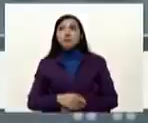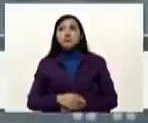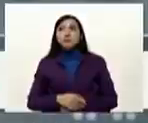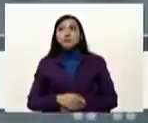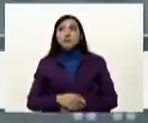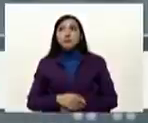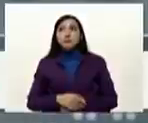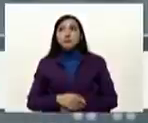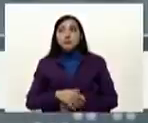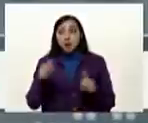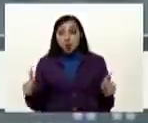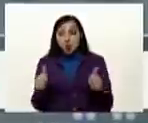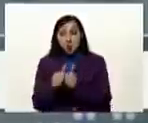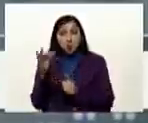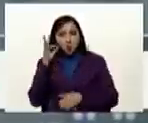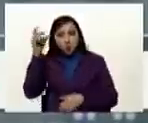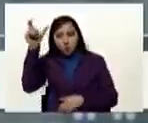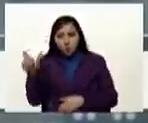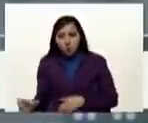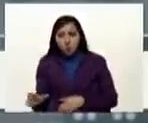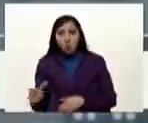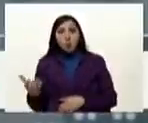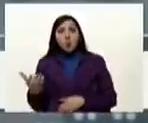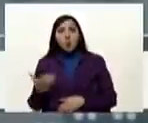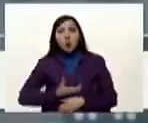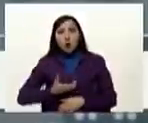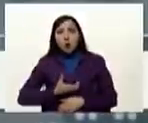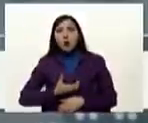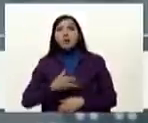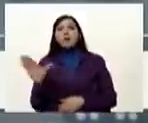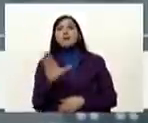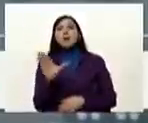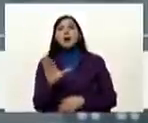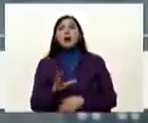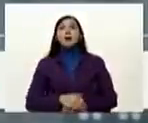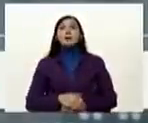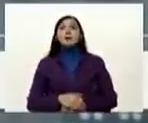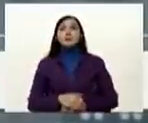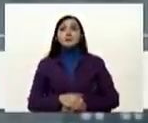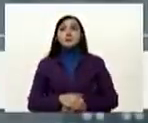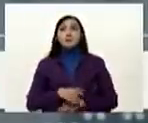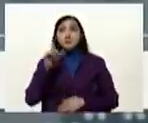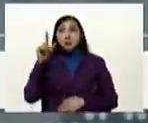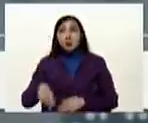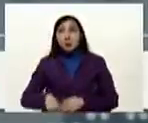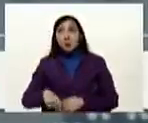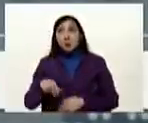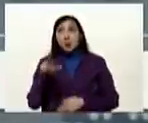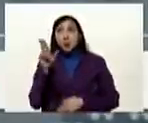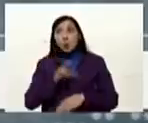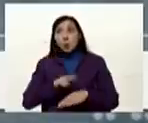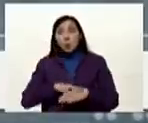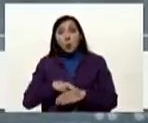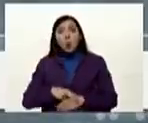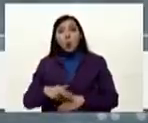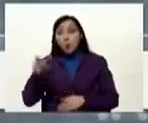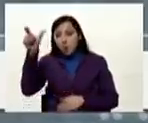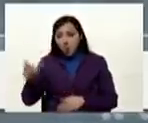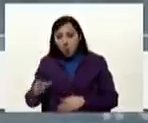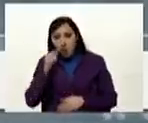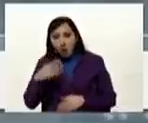Nahum, junto a Beatriz Rodríguez, alcaldesa encargada de Caracas, el doctor Armando Marín, autoridad única de